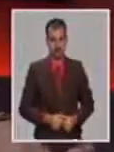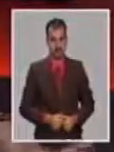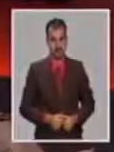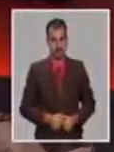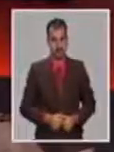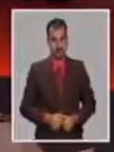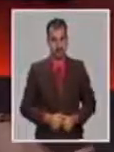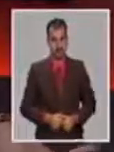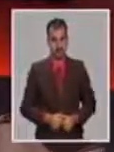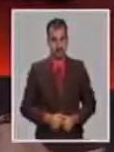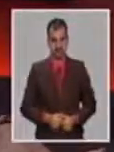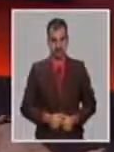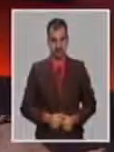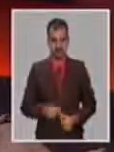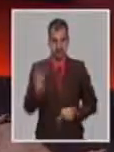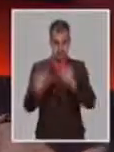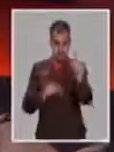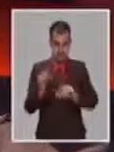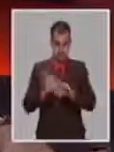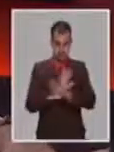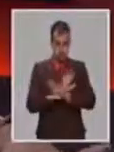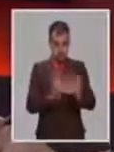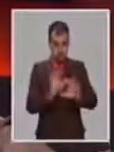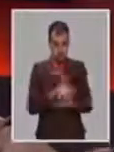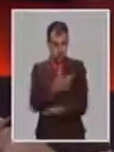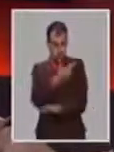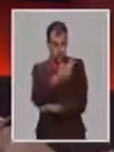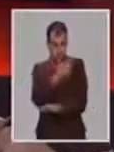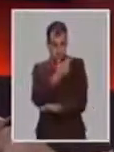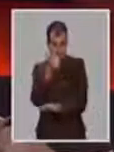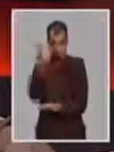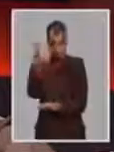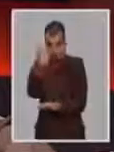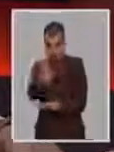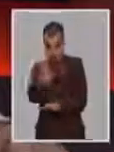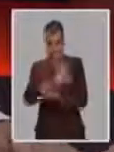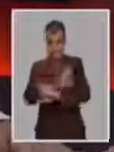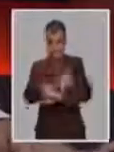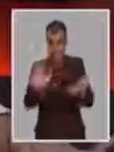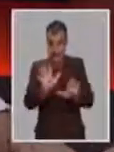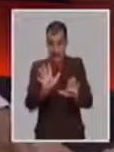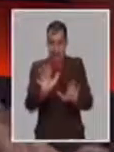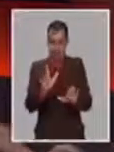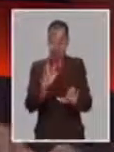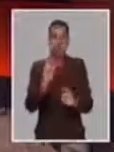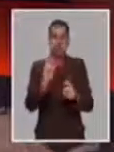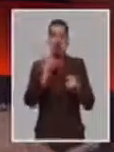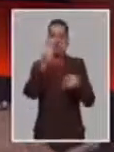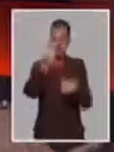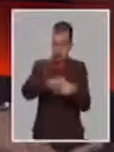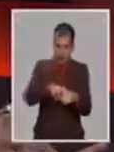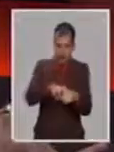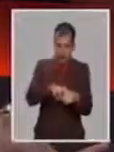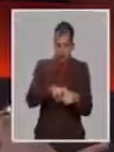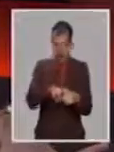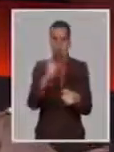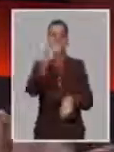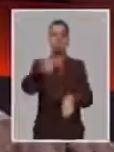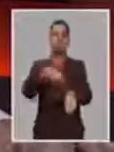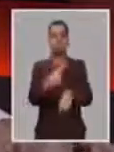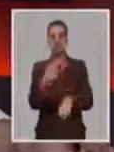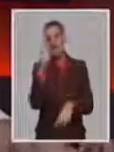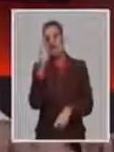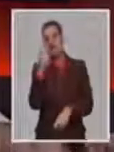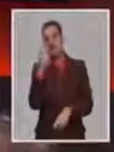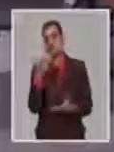personas, después que esto ocurra, van a estar observadas durante 1 hora en el sitio clínico. Y ahí vamos a tener médicos